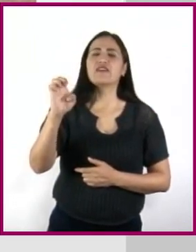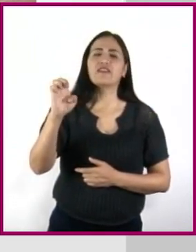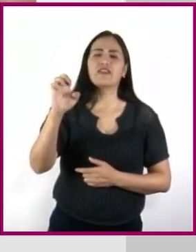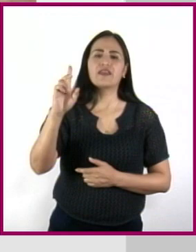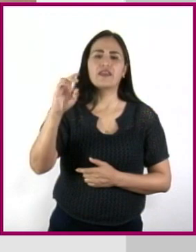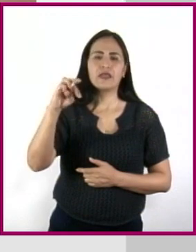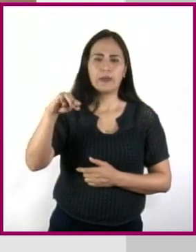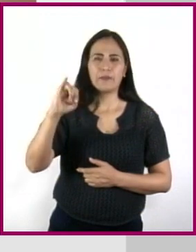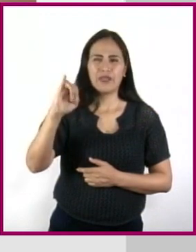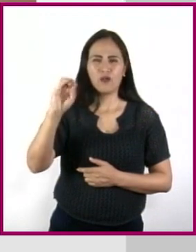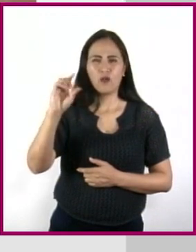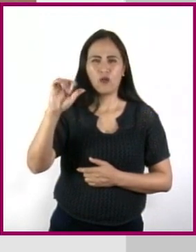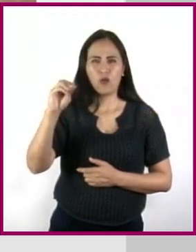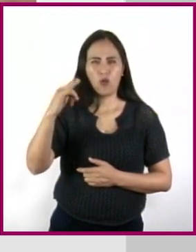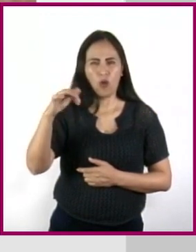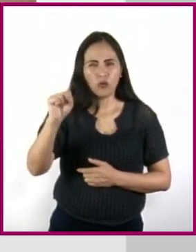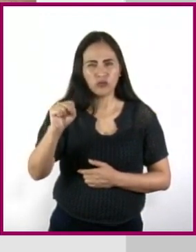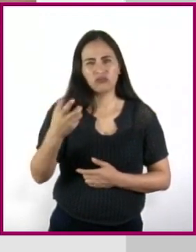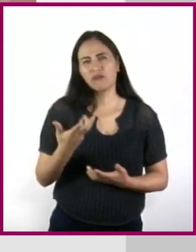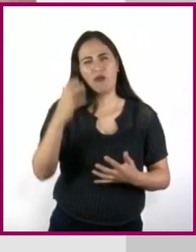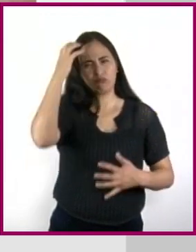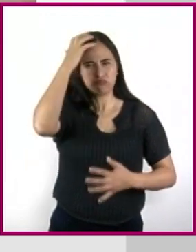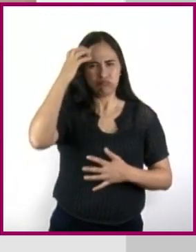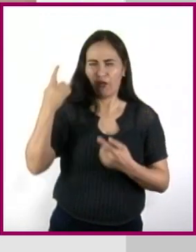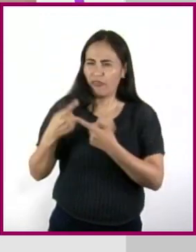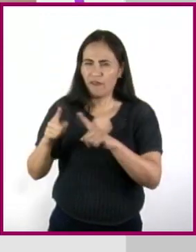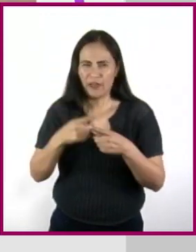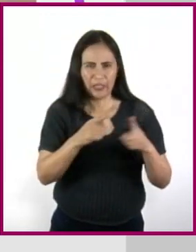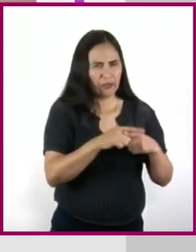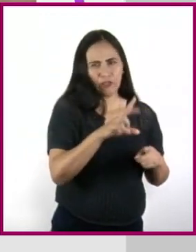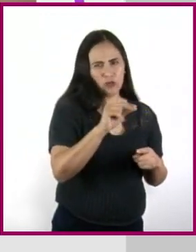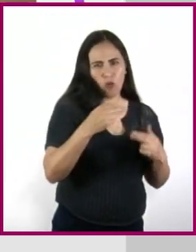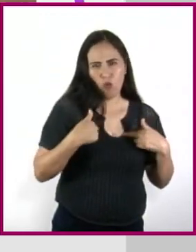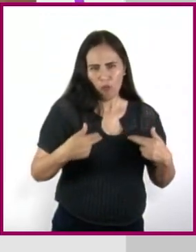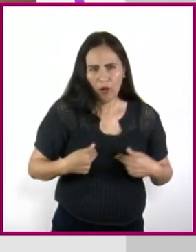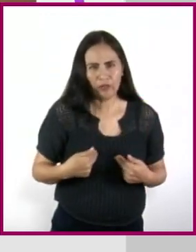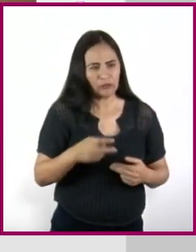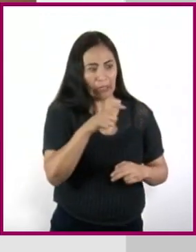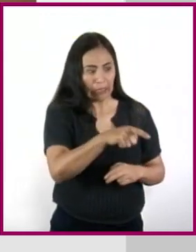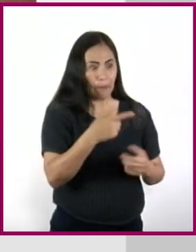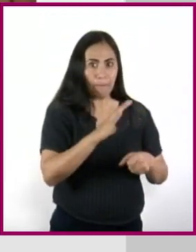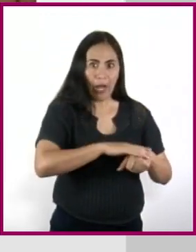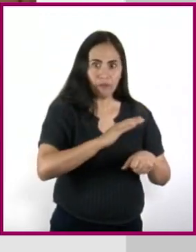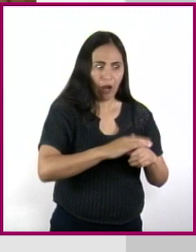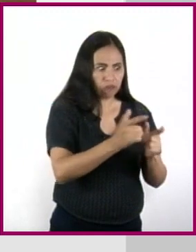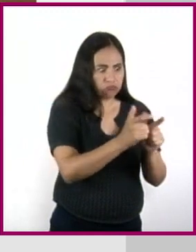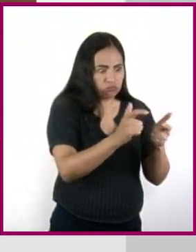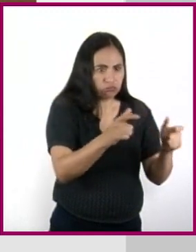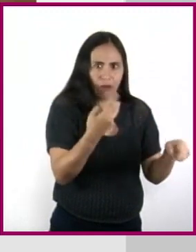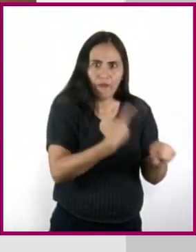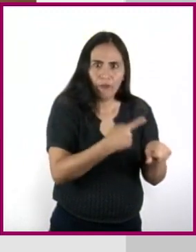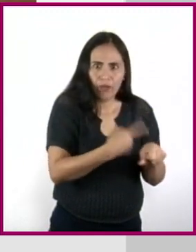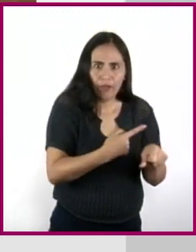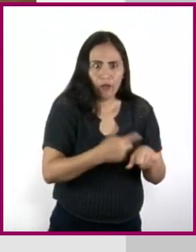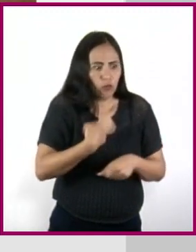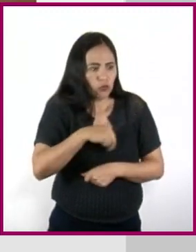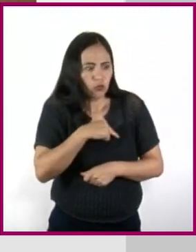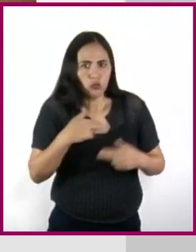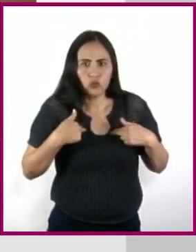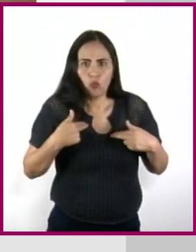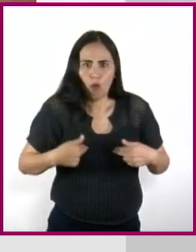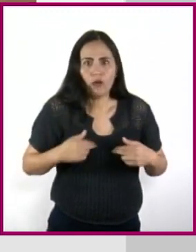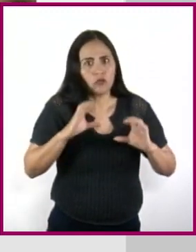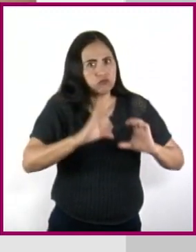número de casos en primates no humanos, pues los que hacemos salud humana tenemos que estar al pendiente, porque en esta parte donde